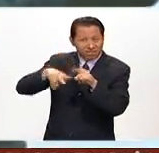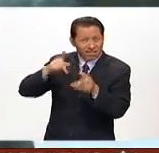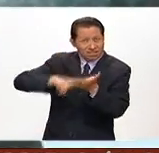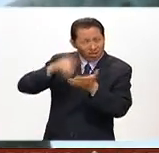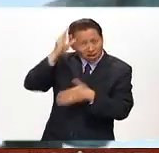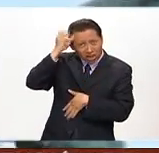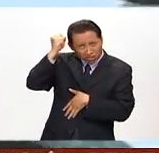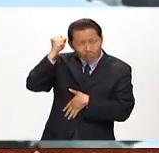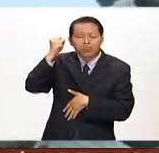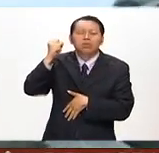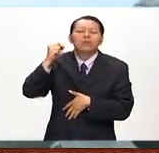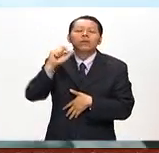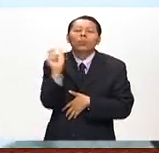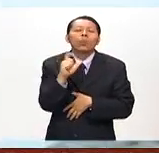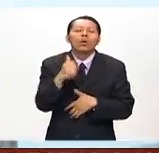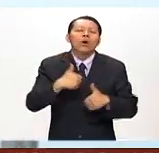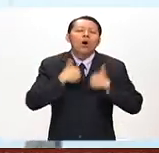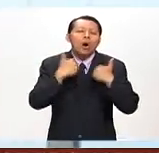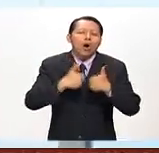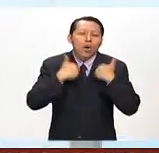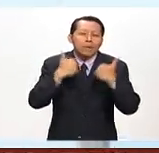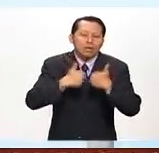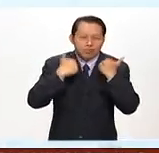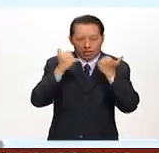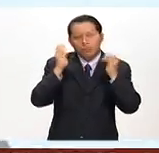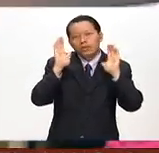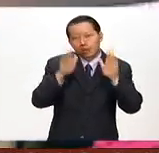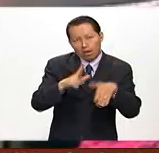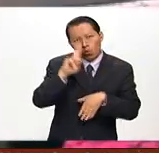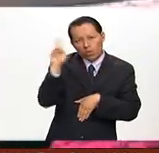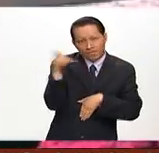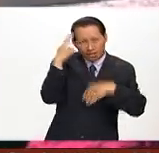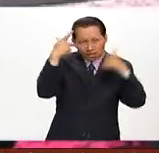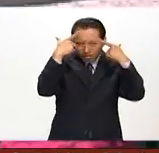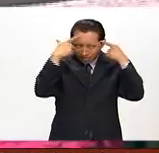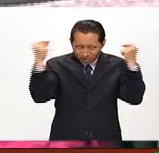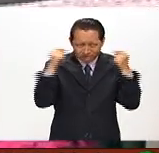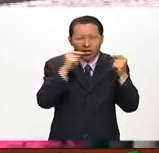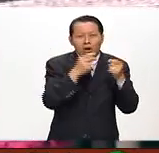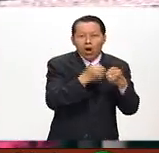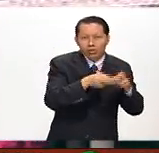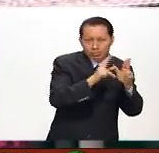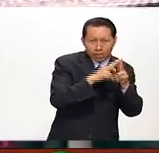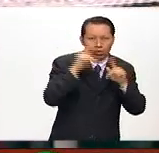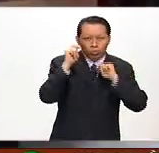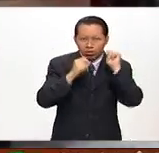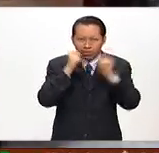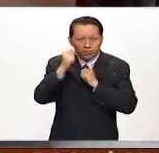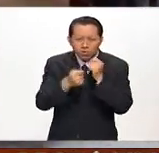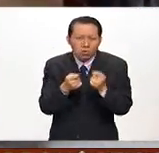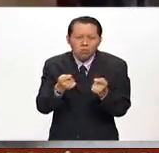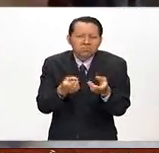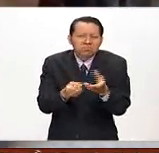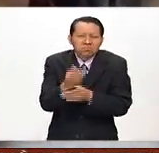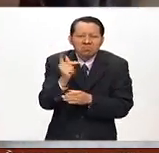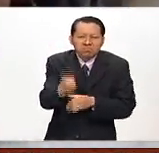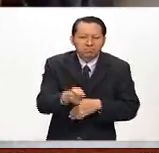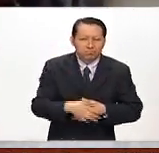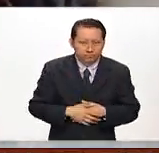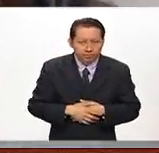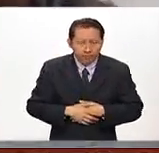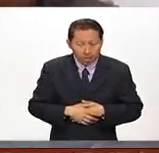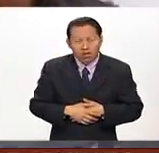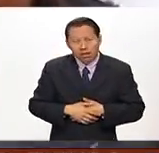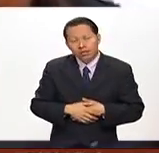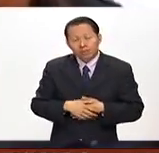les espera a los jóvenes graduados de hospitalidad y turismo? Bueno, como tú bien dices, el tema de